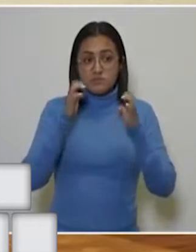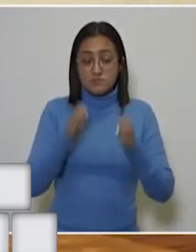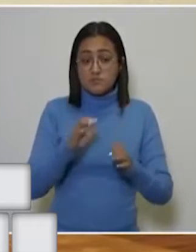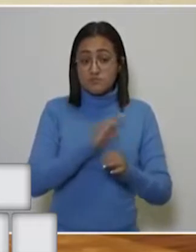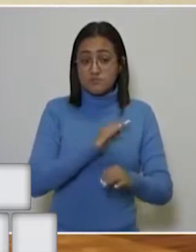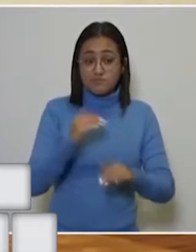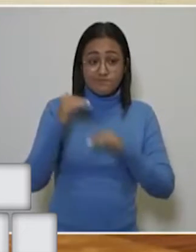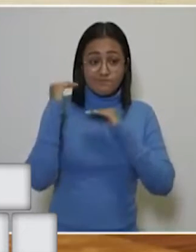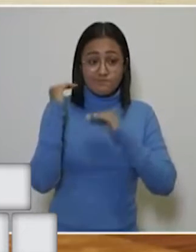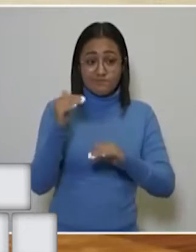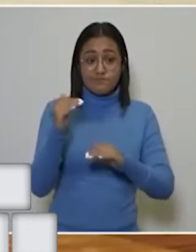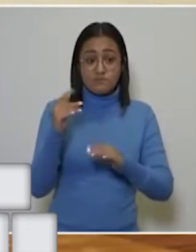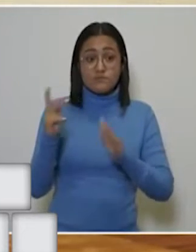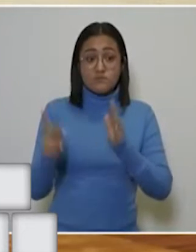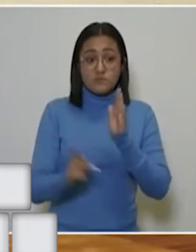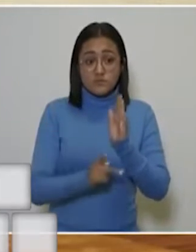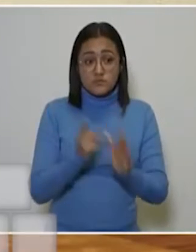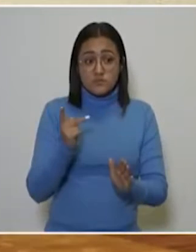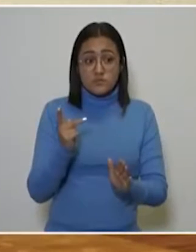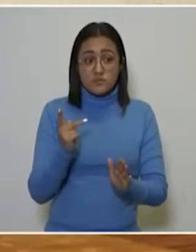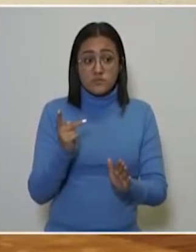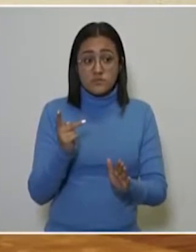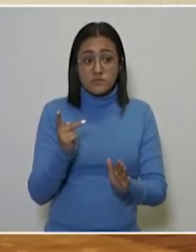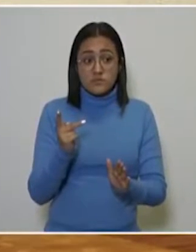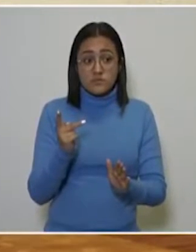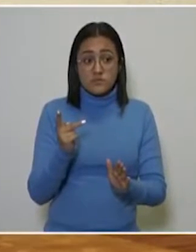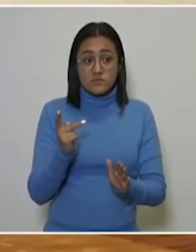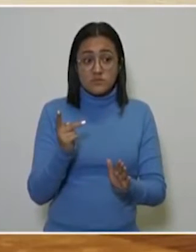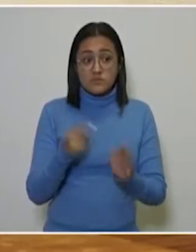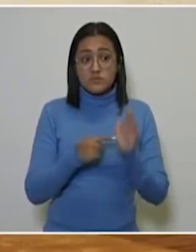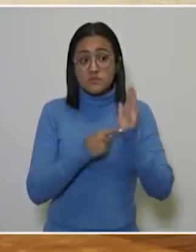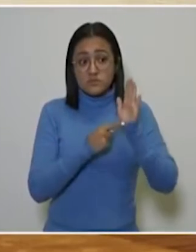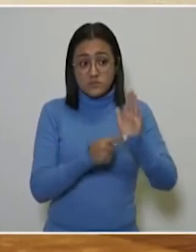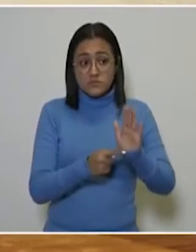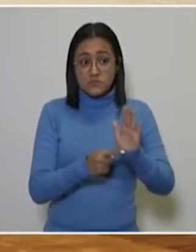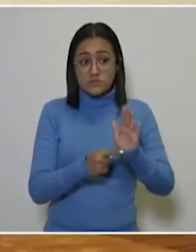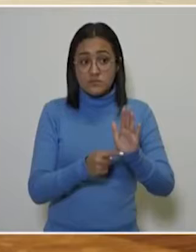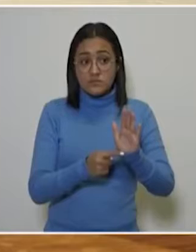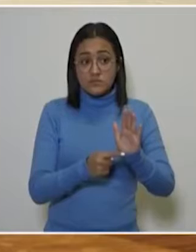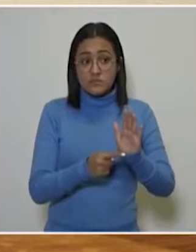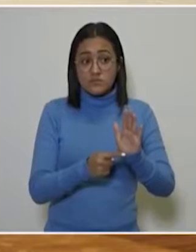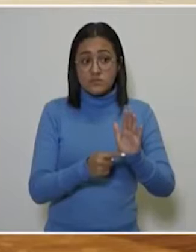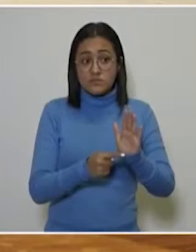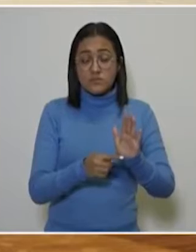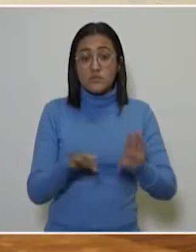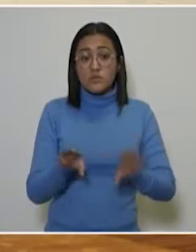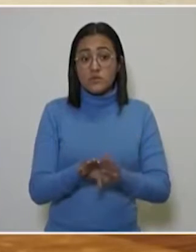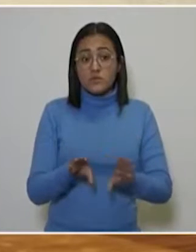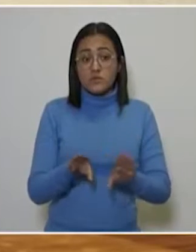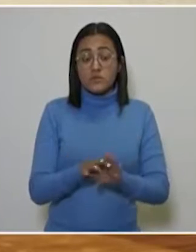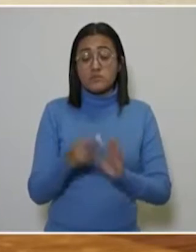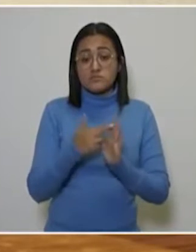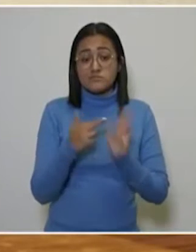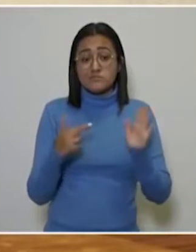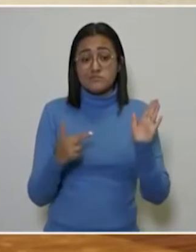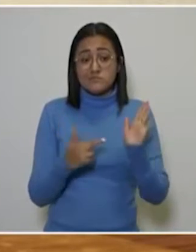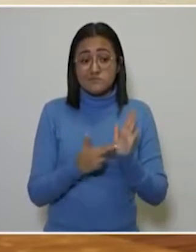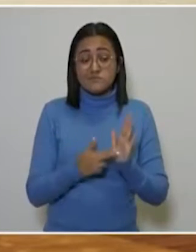poder nuevamente decretar medidas de prevención